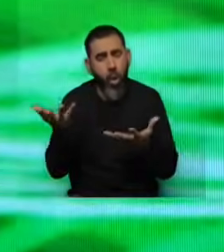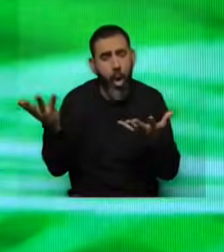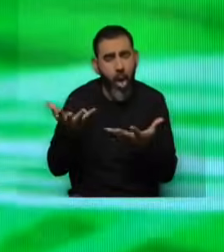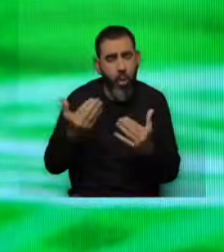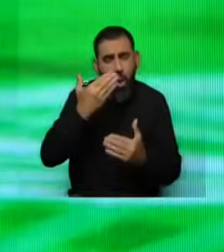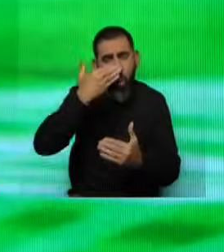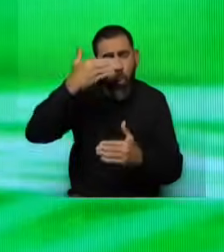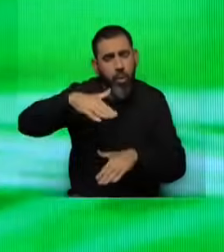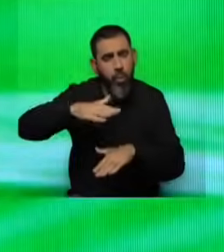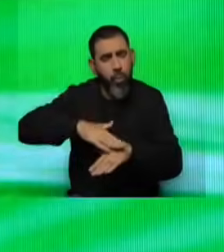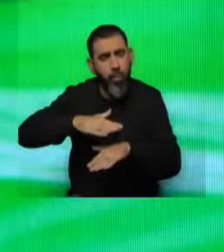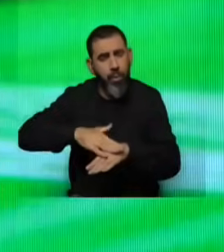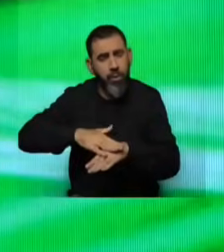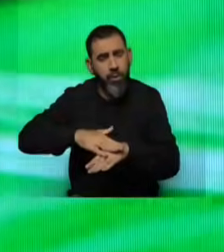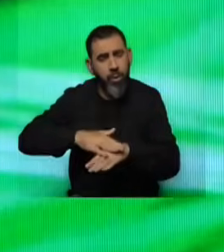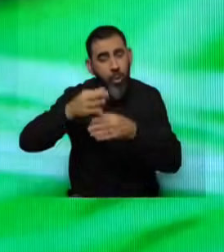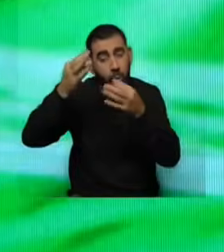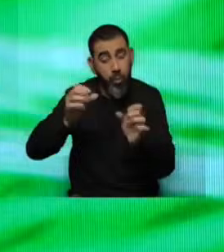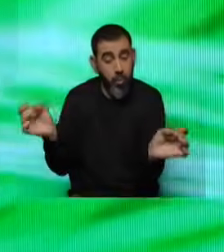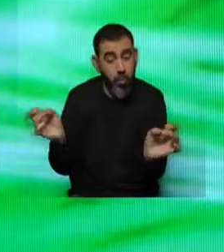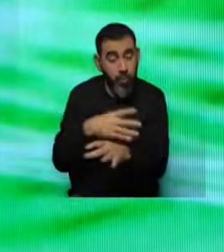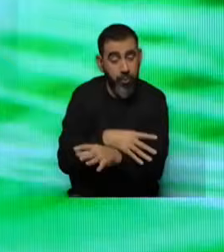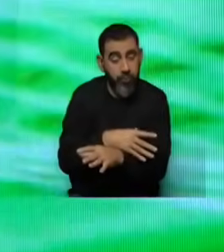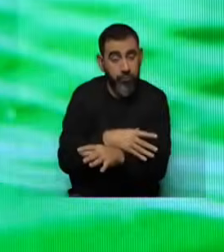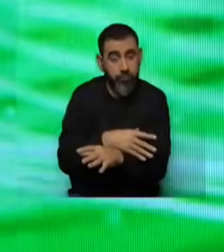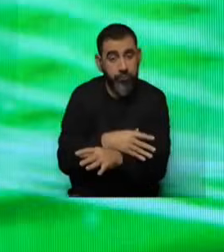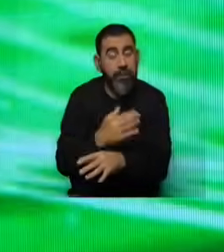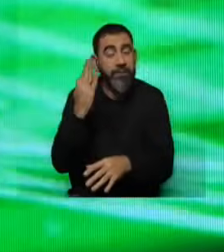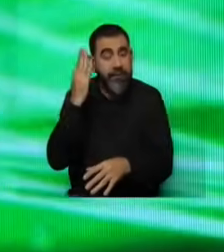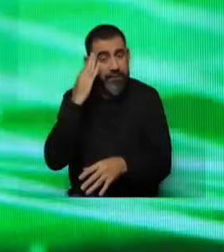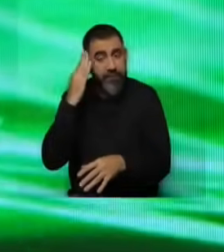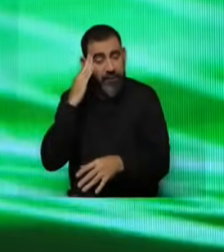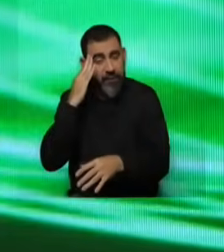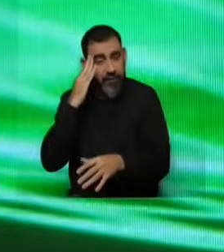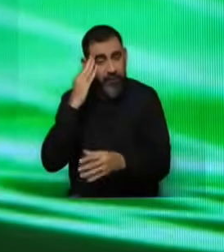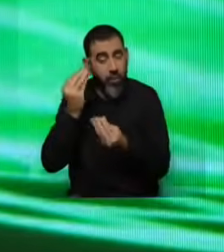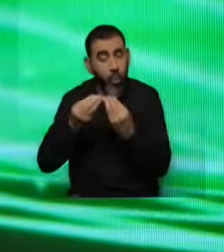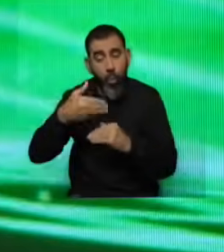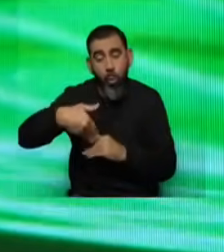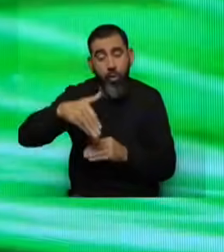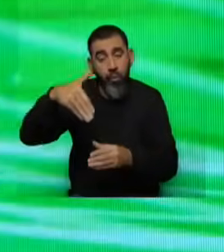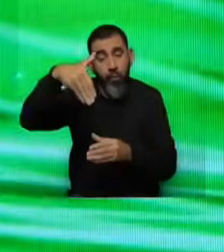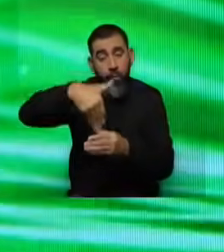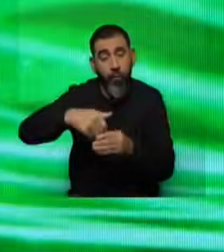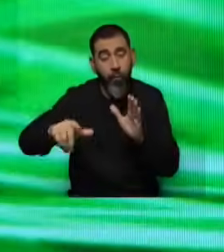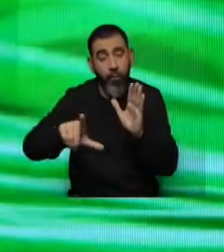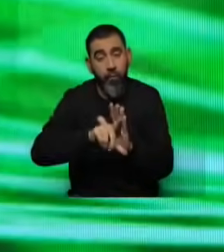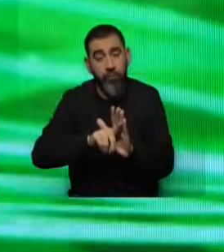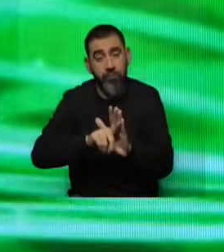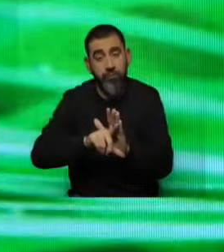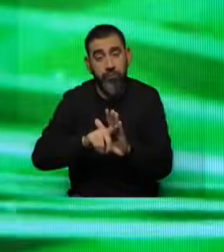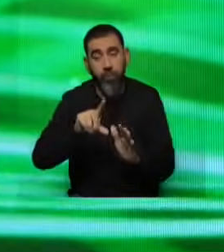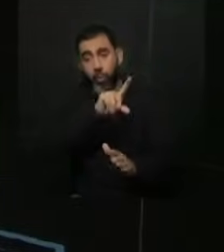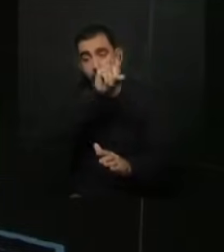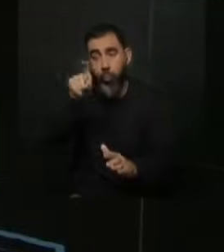al último momento cuando las reglas de juego estaban fijadas cuando sabíamos básicamente cuándo iba a haber media sanción de la ley coloca sus